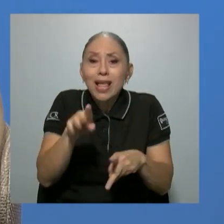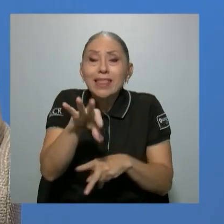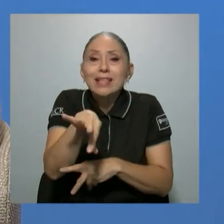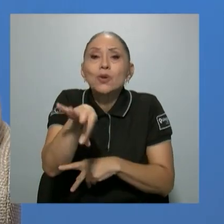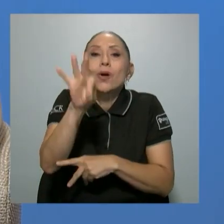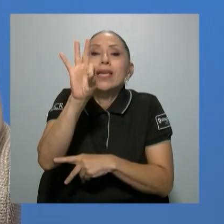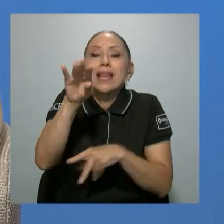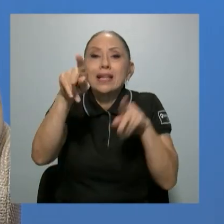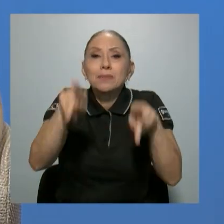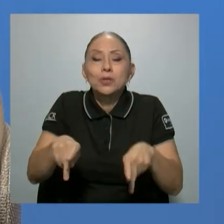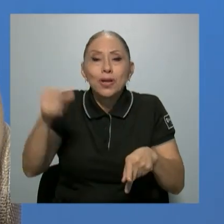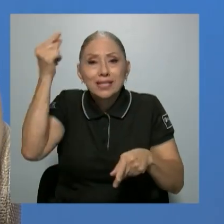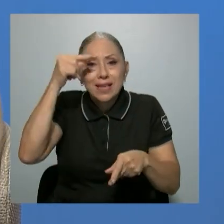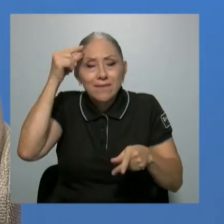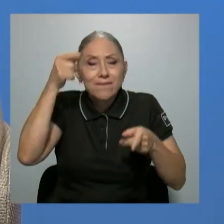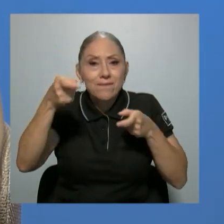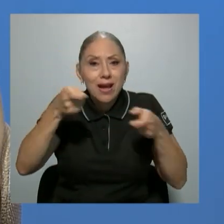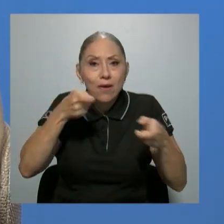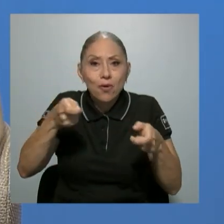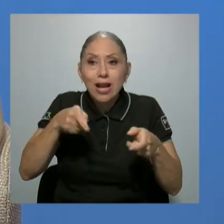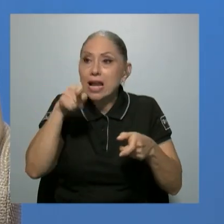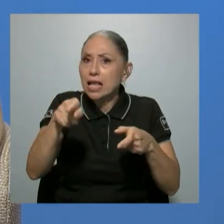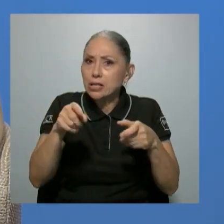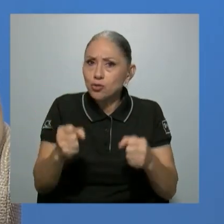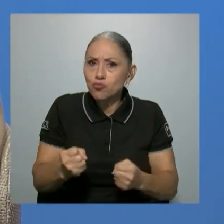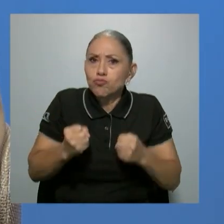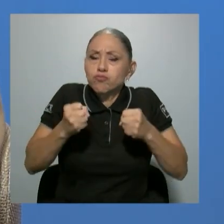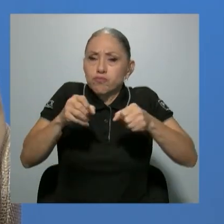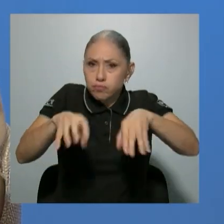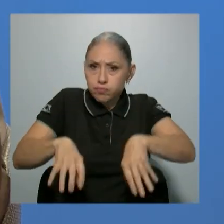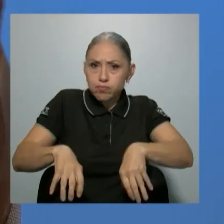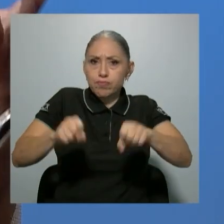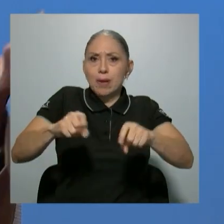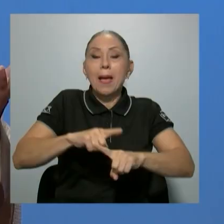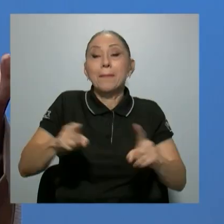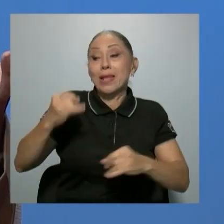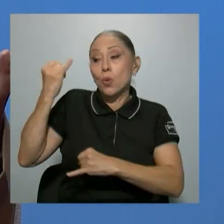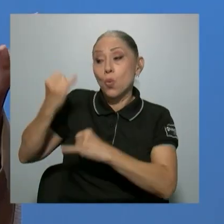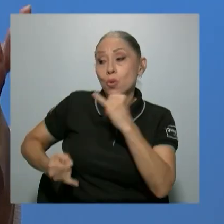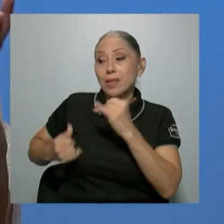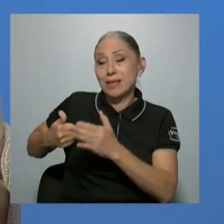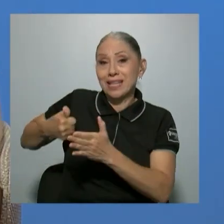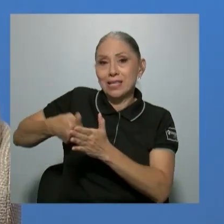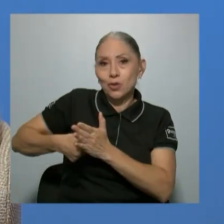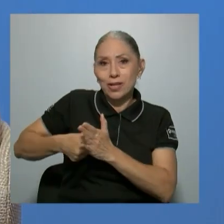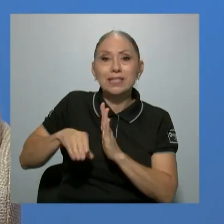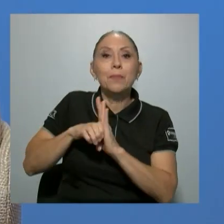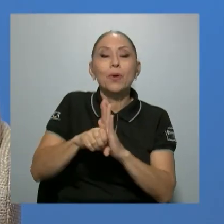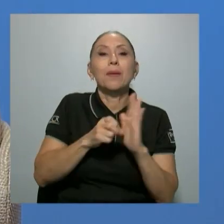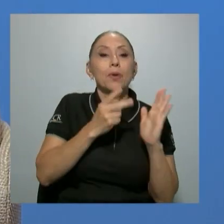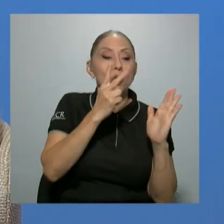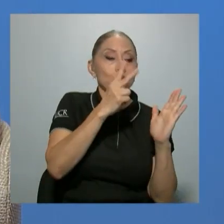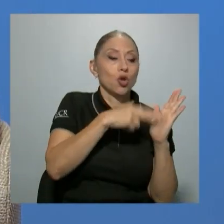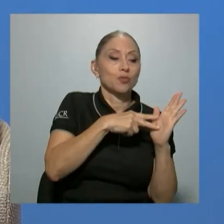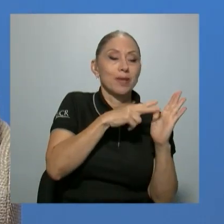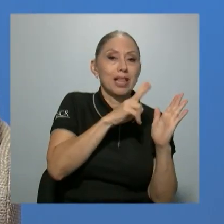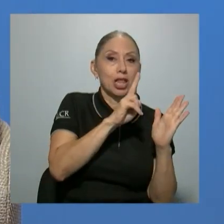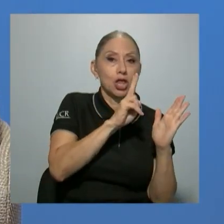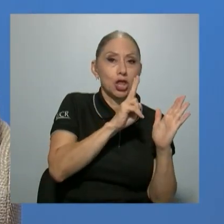poder muy importante de ejercer. Pero en las últimas elecciones, si comparamos, por ejemplo, el 2002 con el